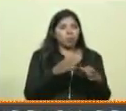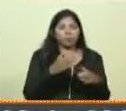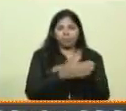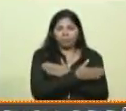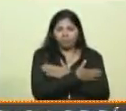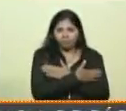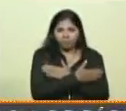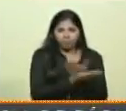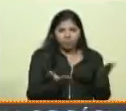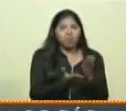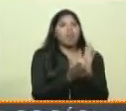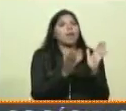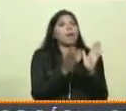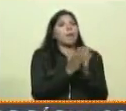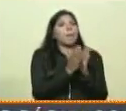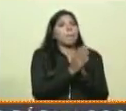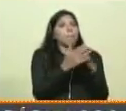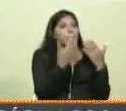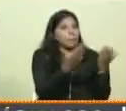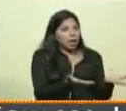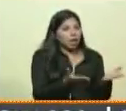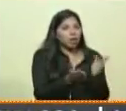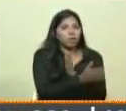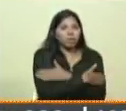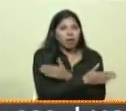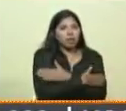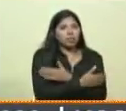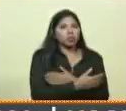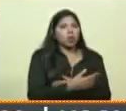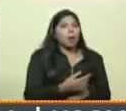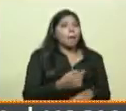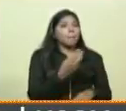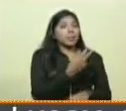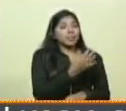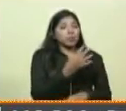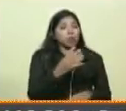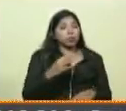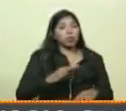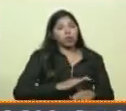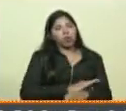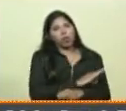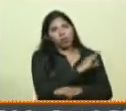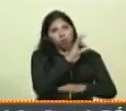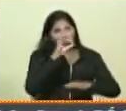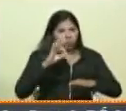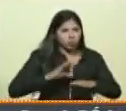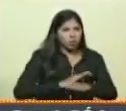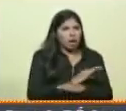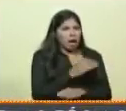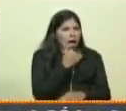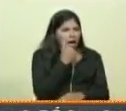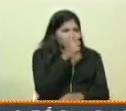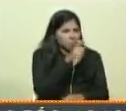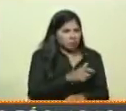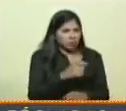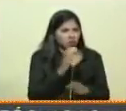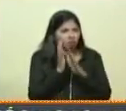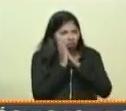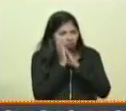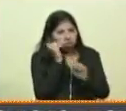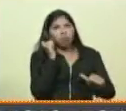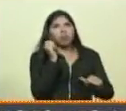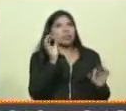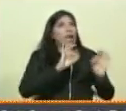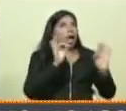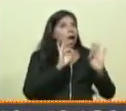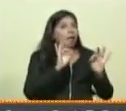el gran esfuerzo que están haciendo las 24 horas. Ninguno de nosotros dormimos, no solamente yo. Nadie duerme en Corpoelec las 24 horas. Es como Llevecae